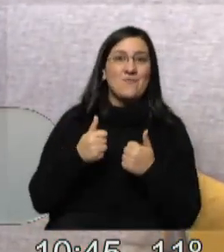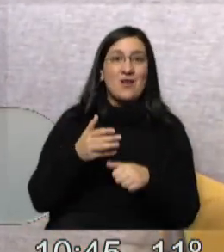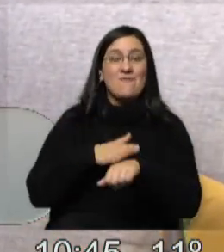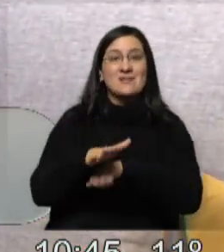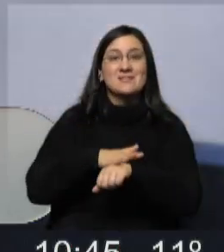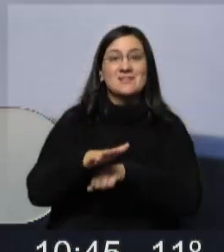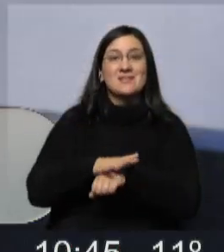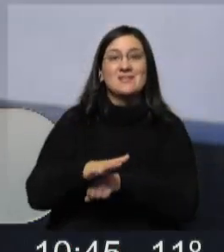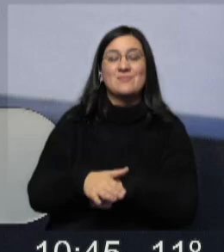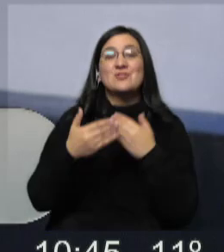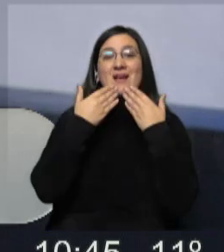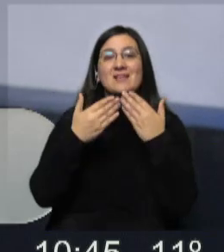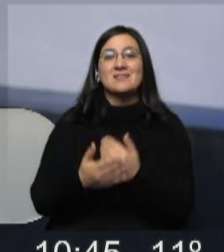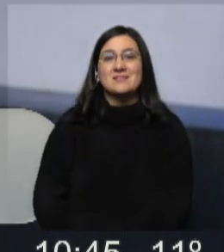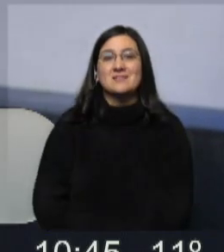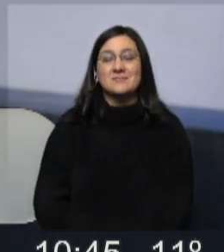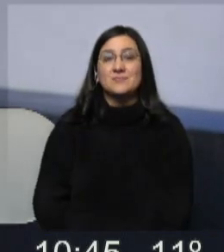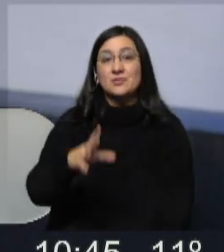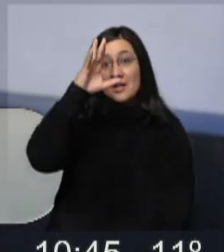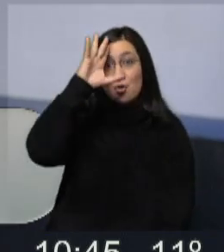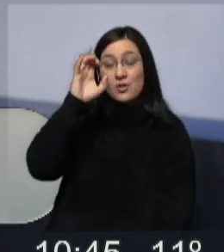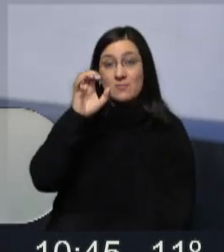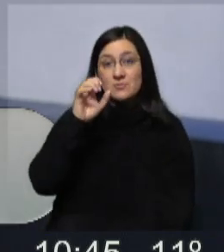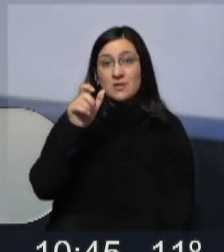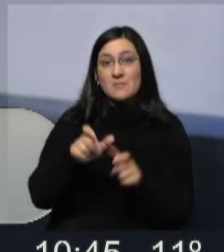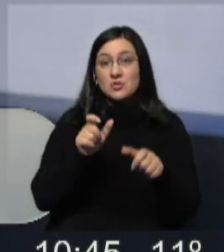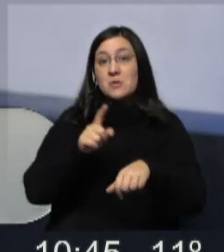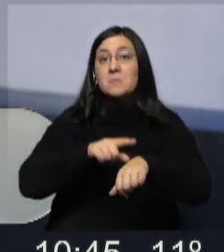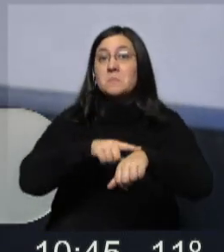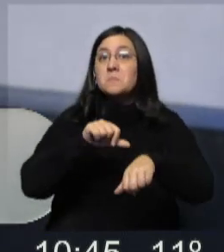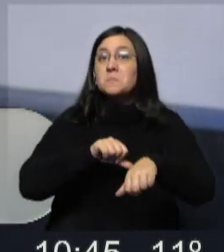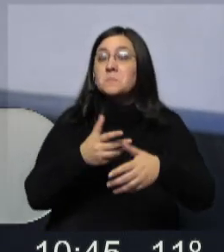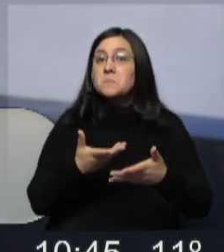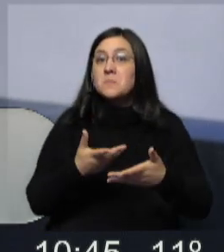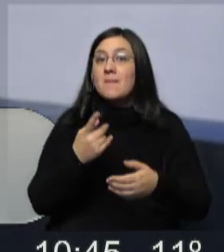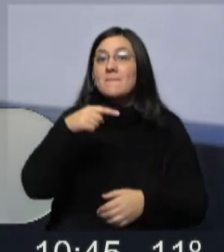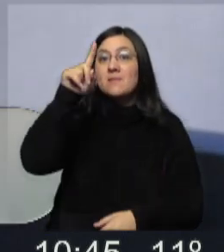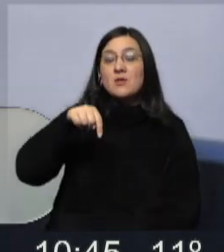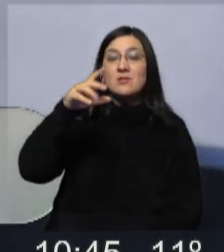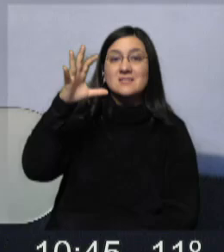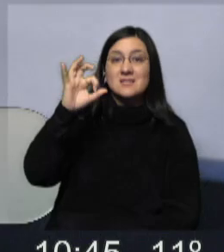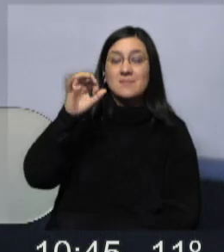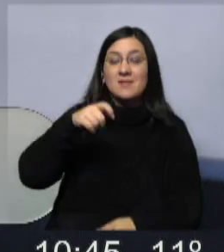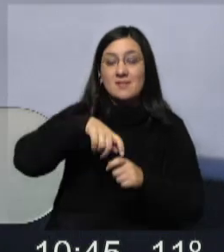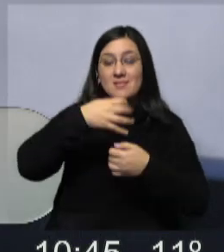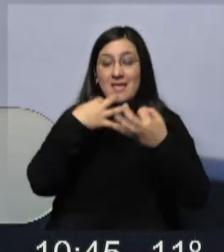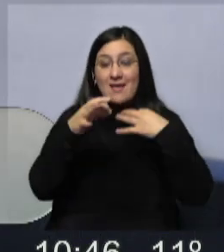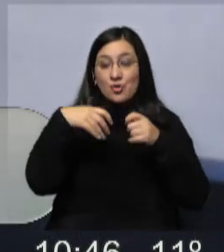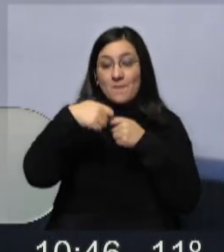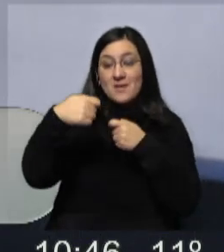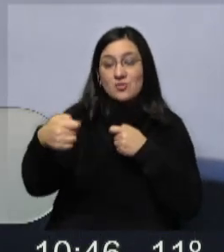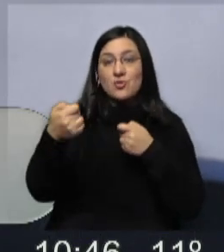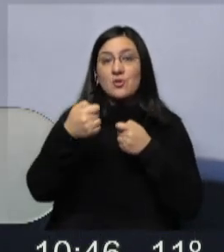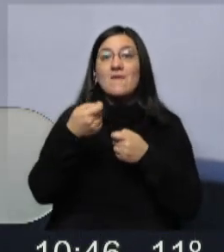felicito. Muchas gracias a ustedes. Entonces recordemos a la gente, no sé cómo estamos de tiempo, pero el primero de septiembre, Teatro Metro, en la venta de las entradas en